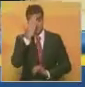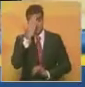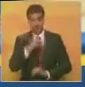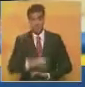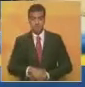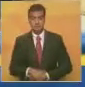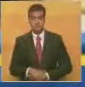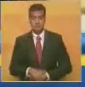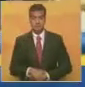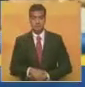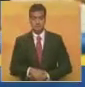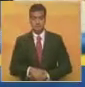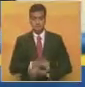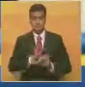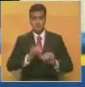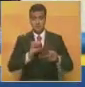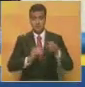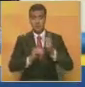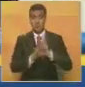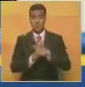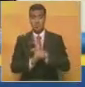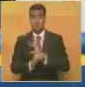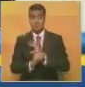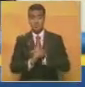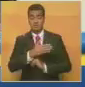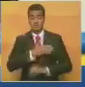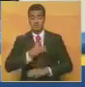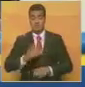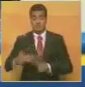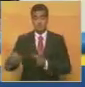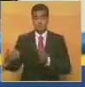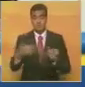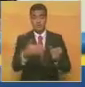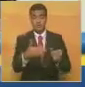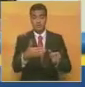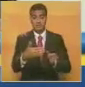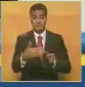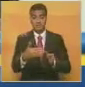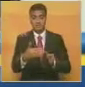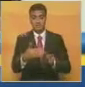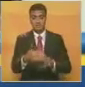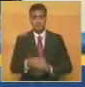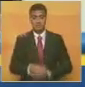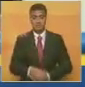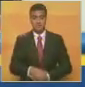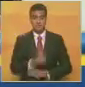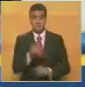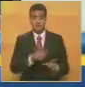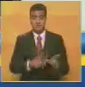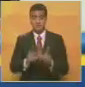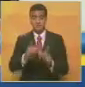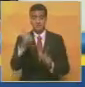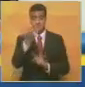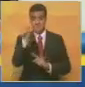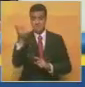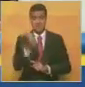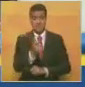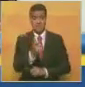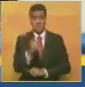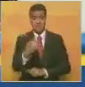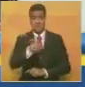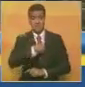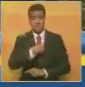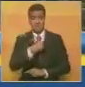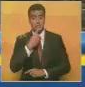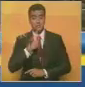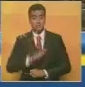eso habían hecho varios atracos y trataron de trancar la puerta y hicieron tres disparos y uno lo recibió mi